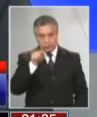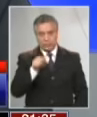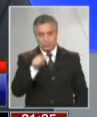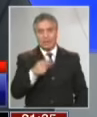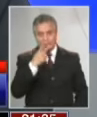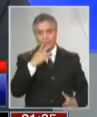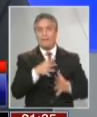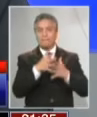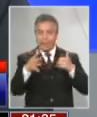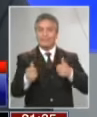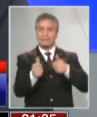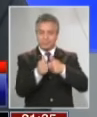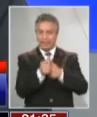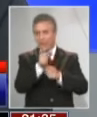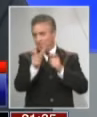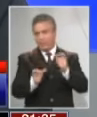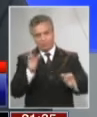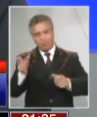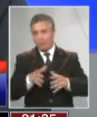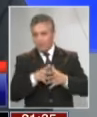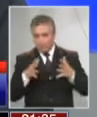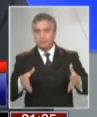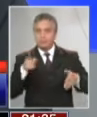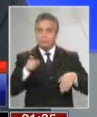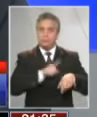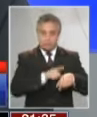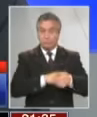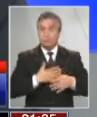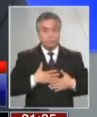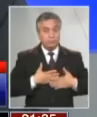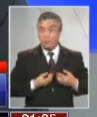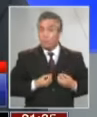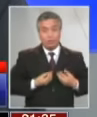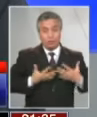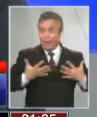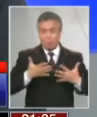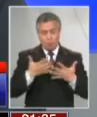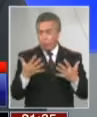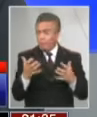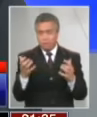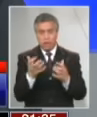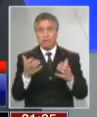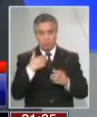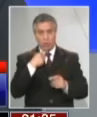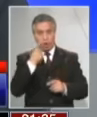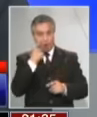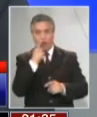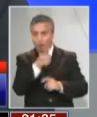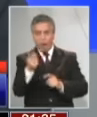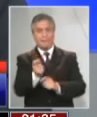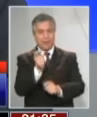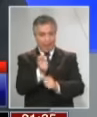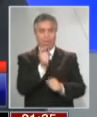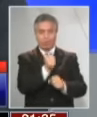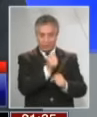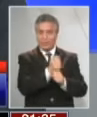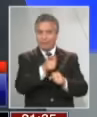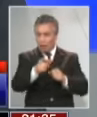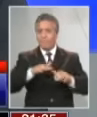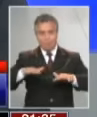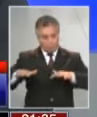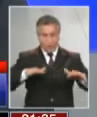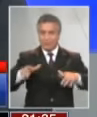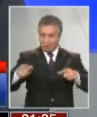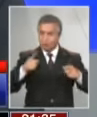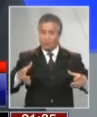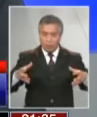estar más cerca que nunca a la gente, especialmente cuando se viven momentos que emocionalmente son muy fuertes. O sea, yo conozco pescadores con los cuales trabajo, hemos hecho movilización, incluso que me